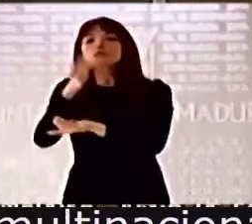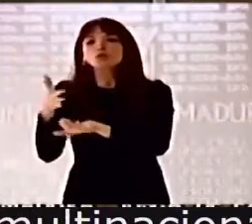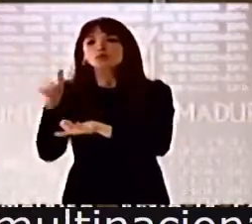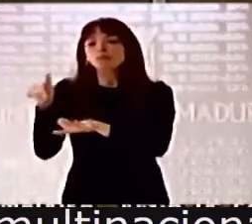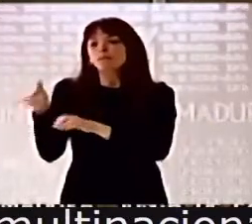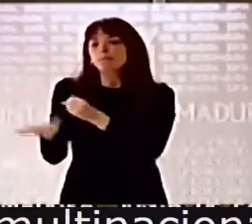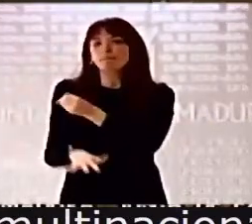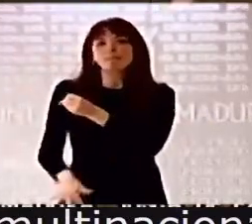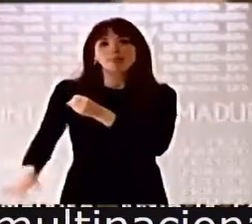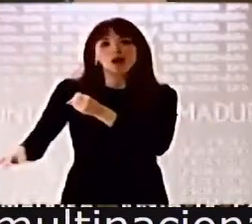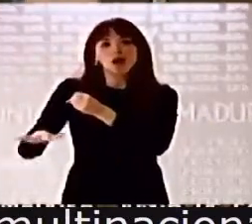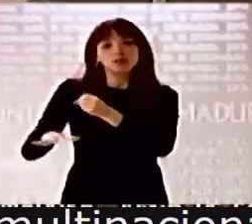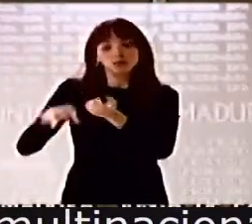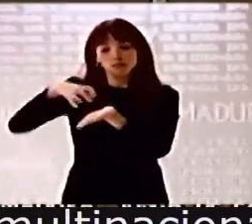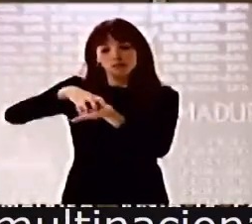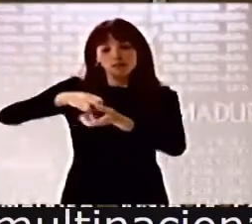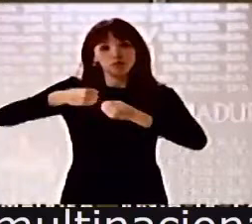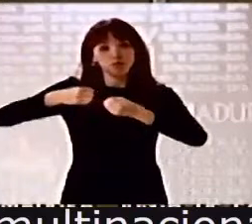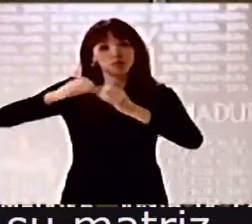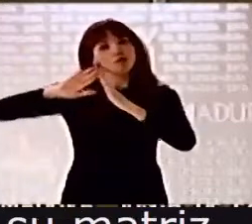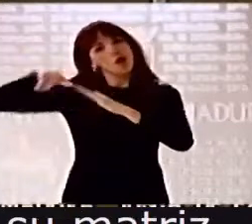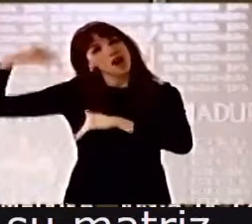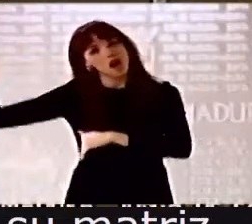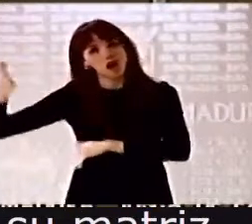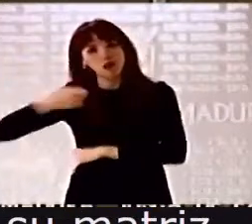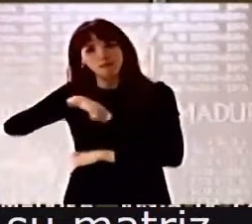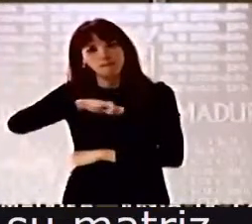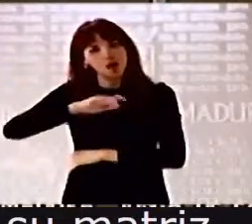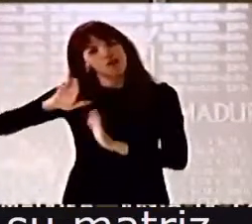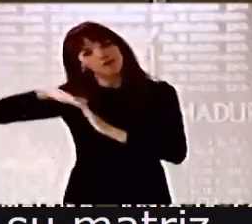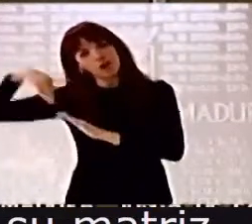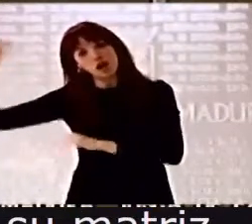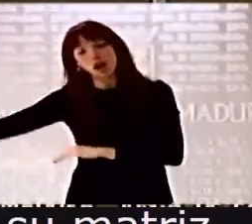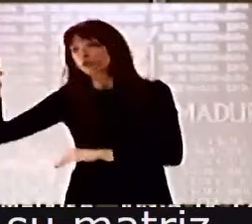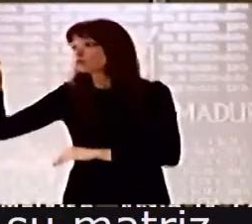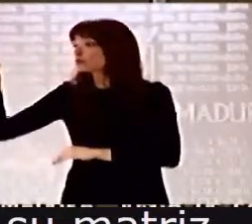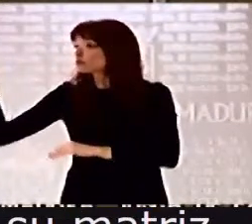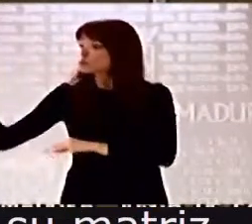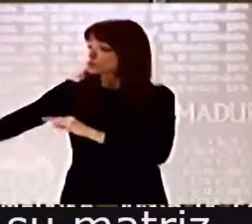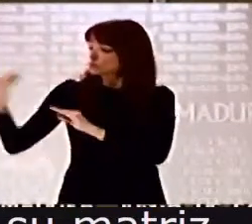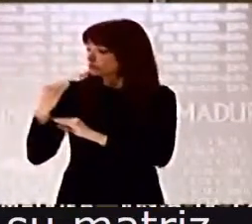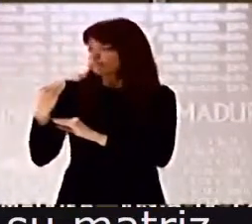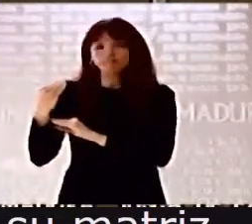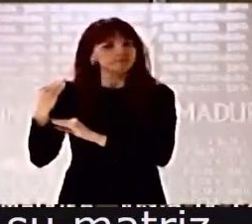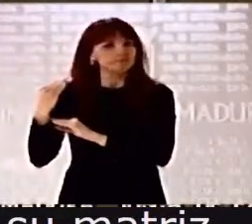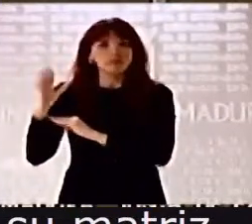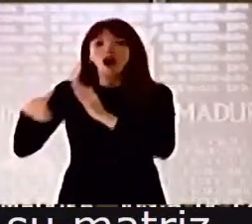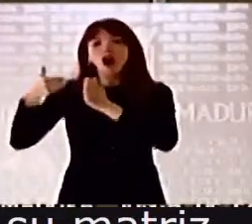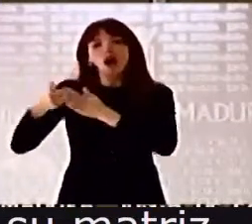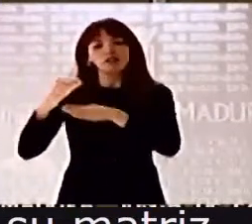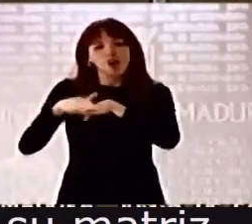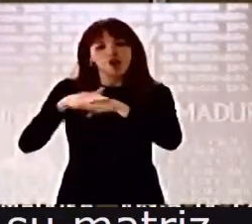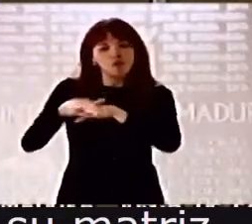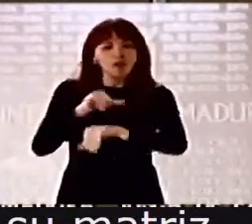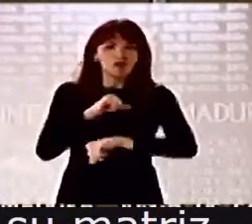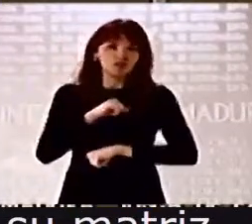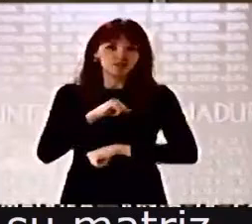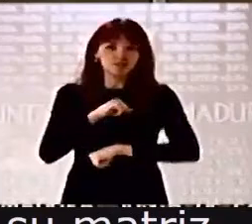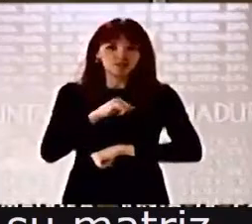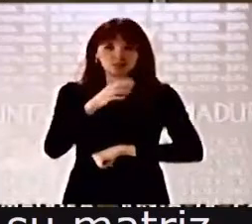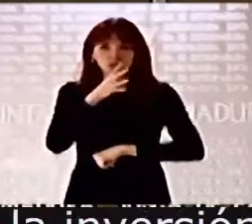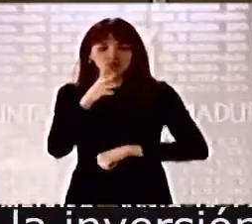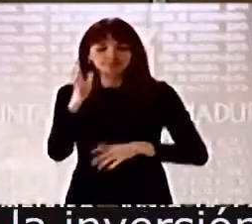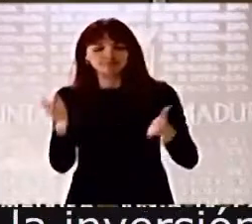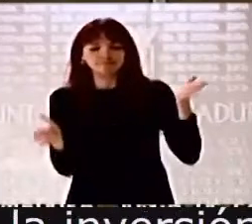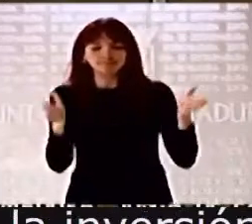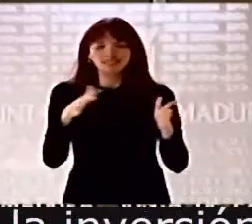que está fuera de España, no le permite llevar a cabo esa inversión mientras no haya gobierno. porque entienden que estamos en una situación de